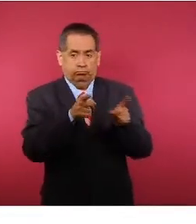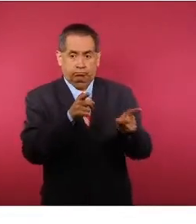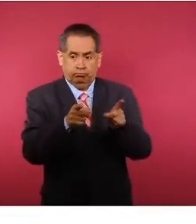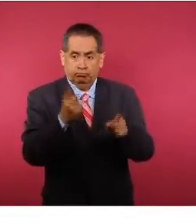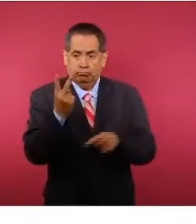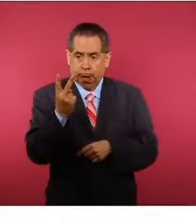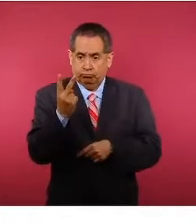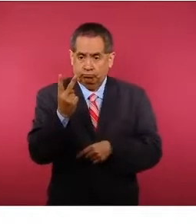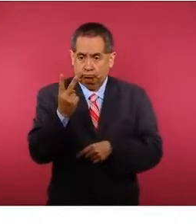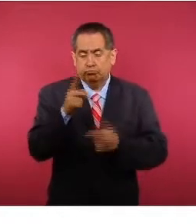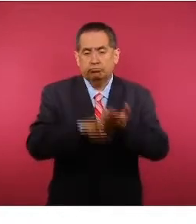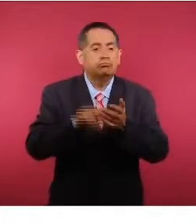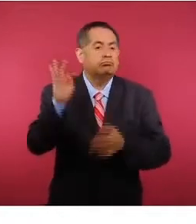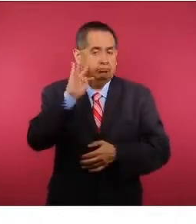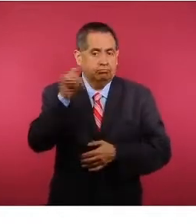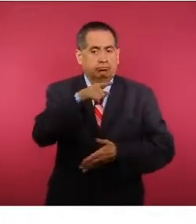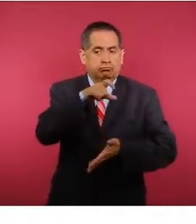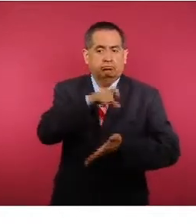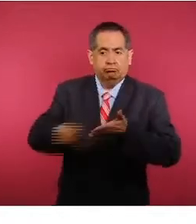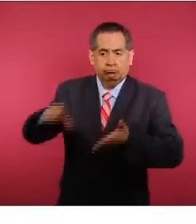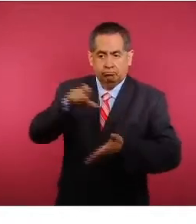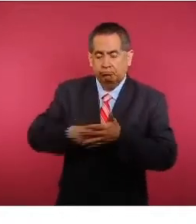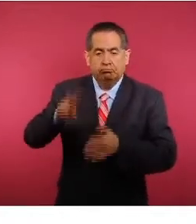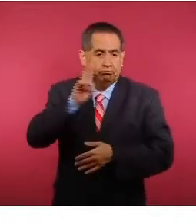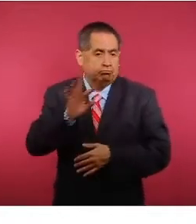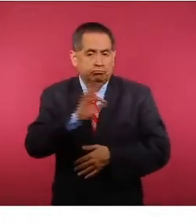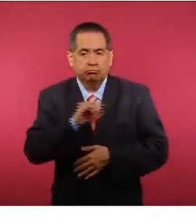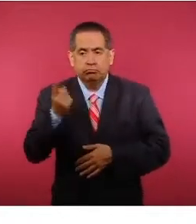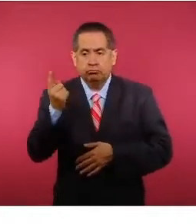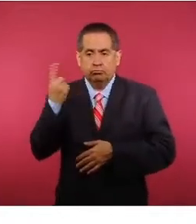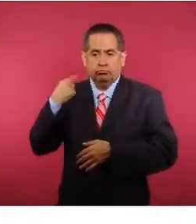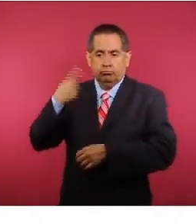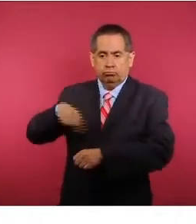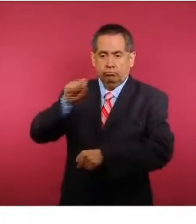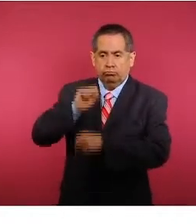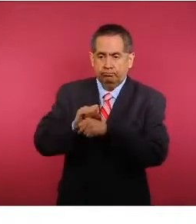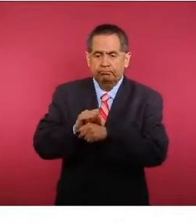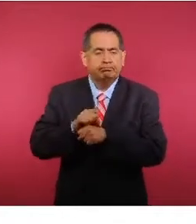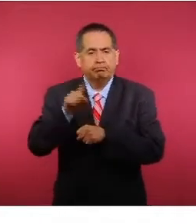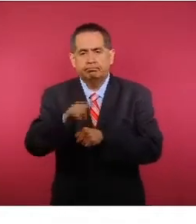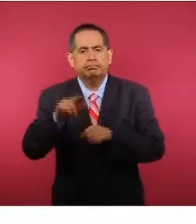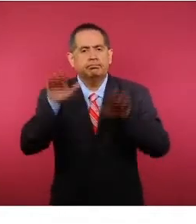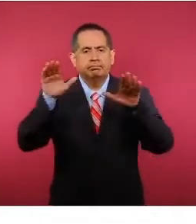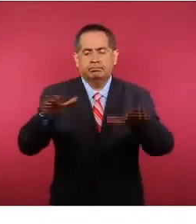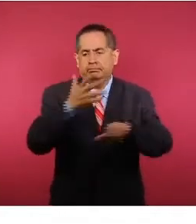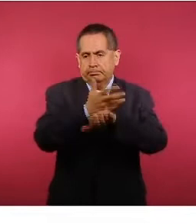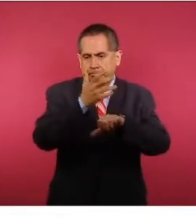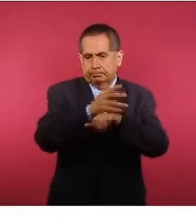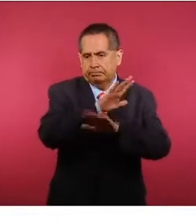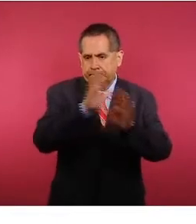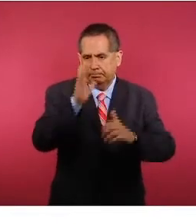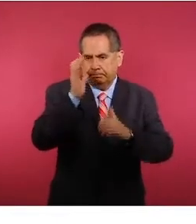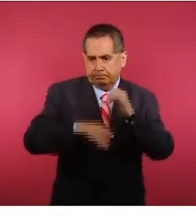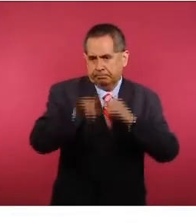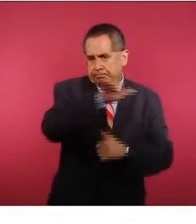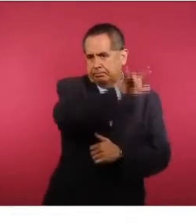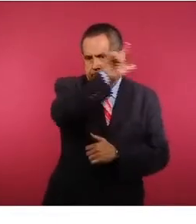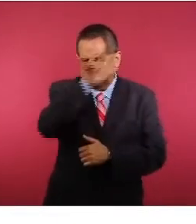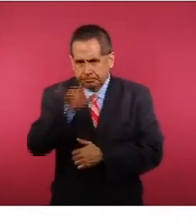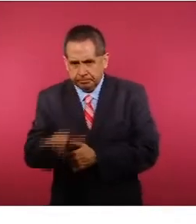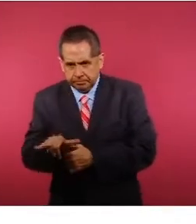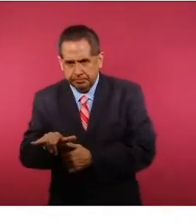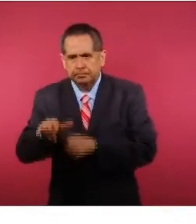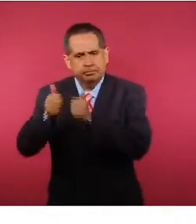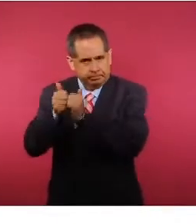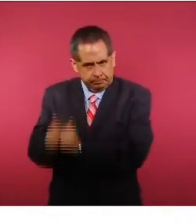compradores. La semana pasada, el avión concluyó, como saben, su estancia en Victorville y el proceso continuará desde